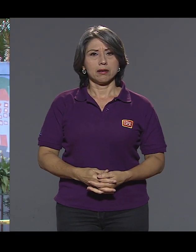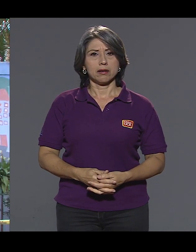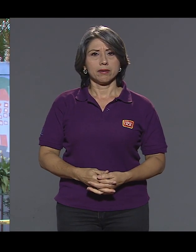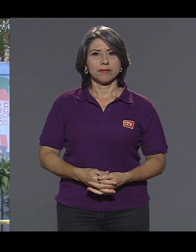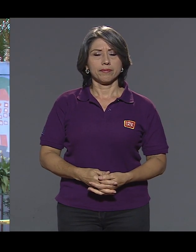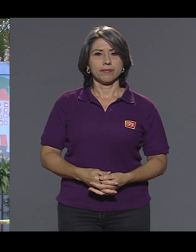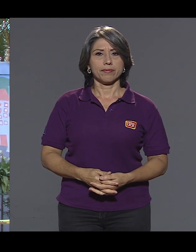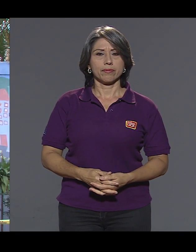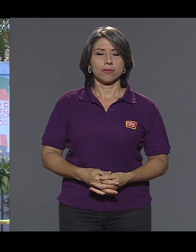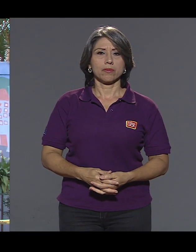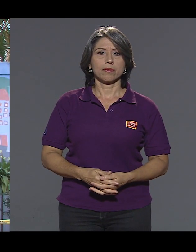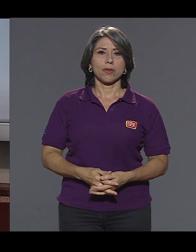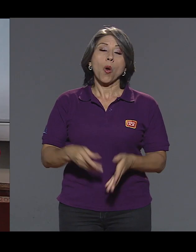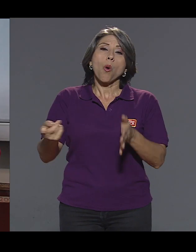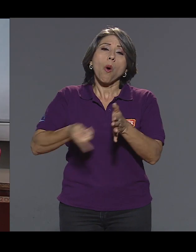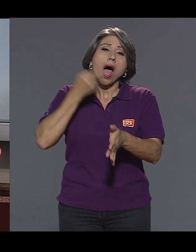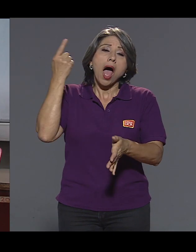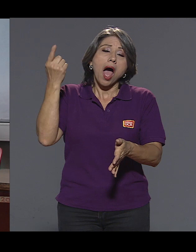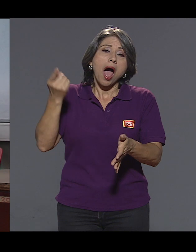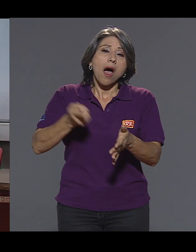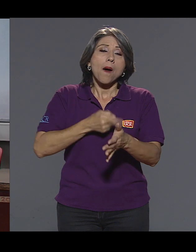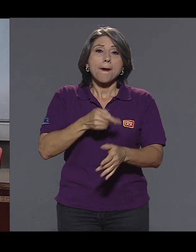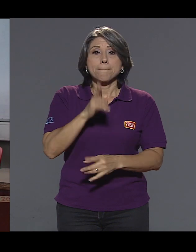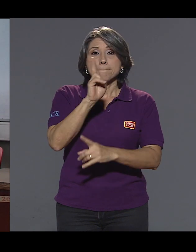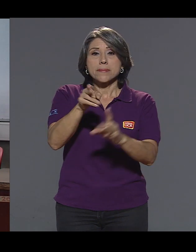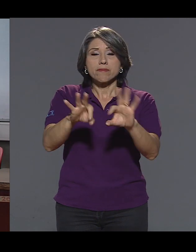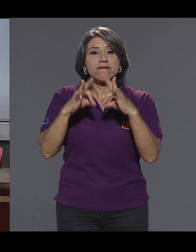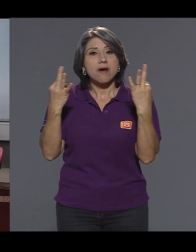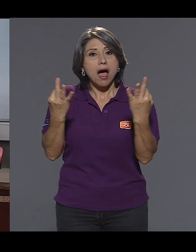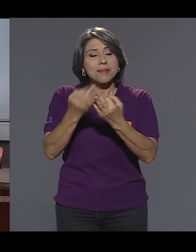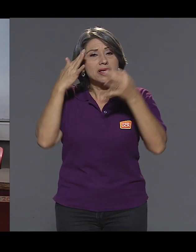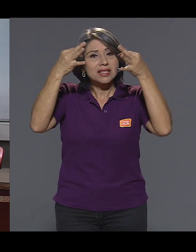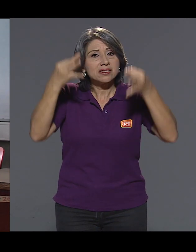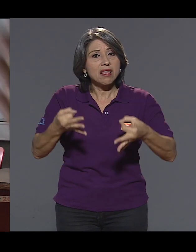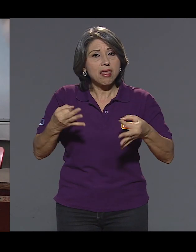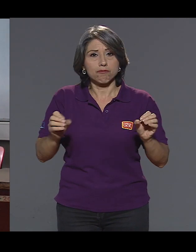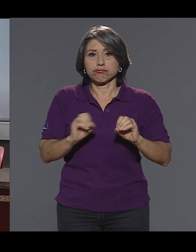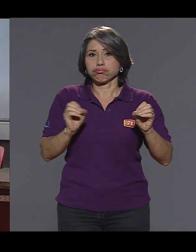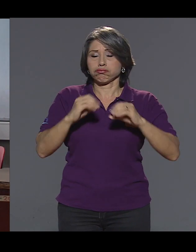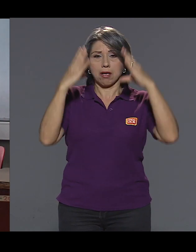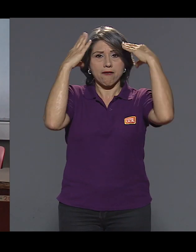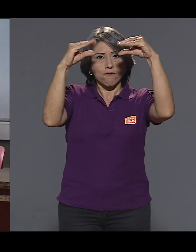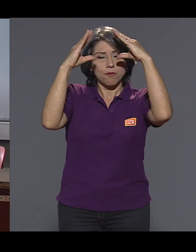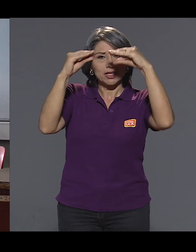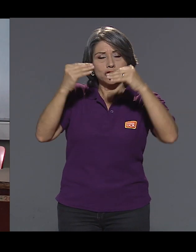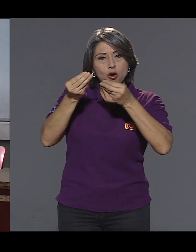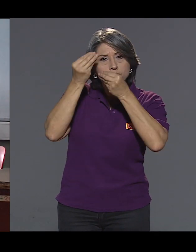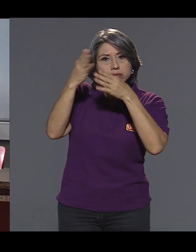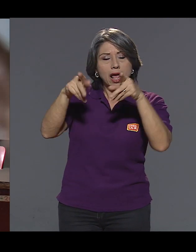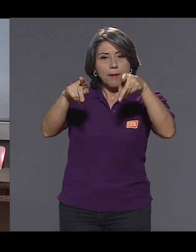O en algunas ocasiones, son las mismas familias las que deciden no brindarle la información a la persona.